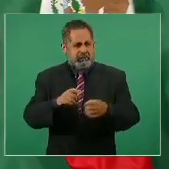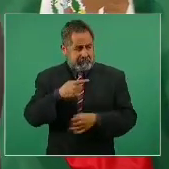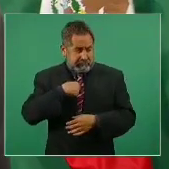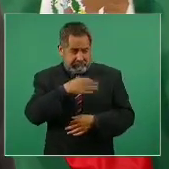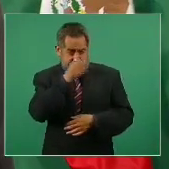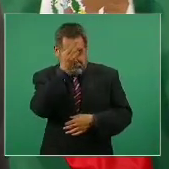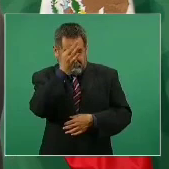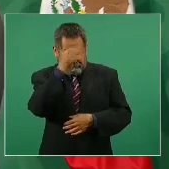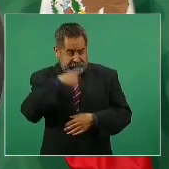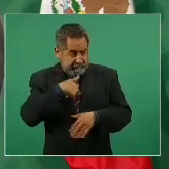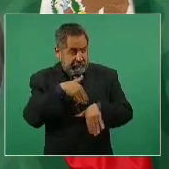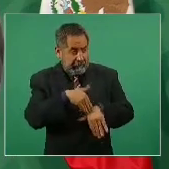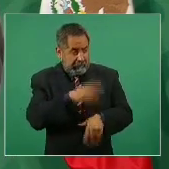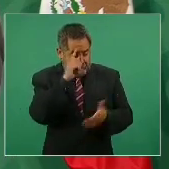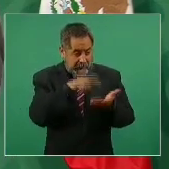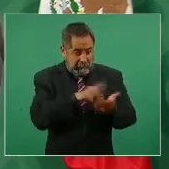tonto que se los crea.